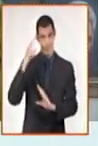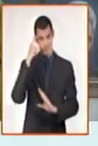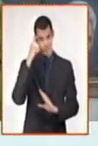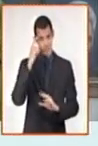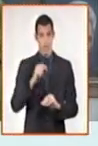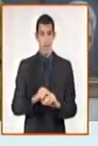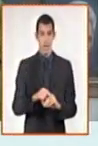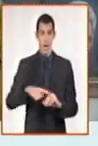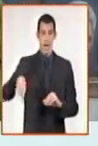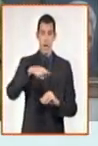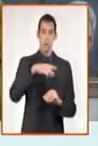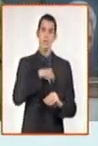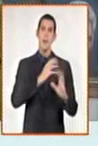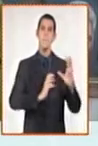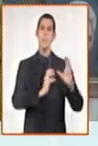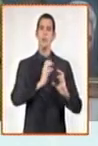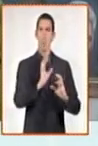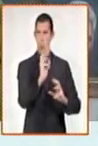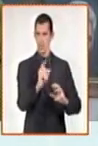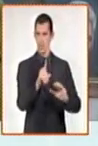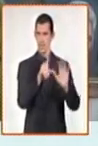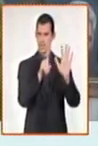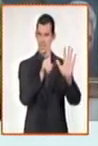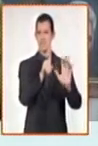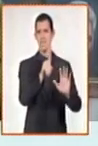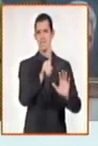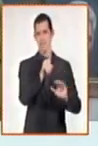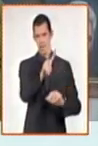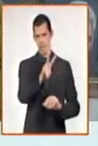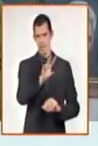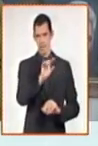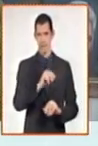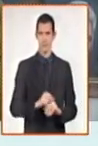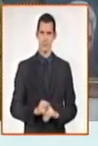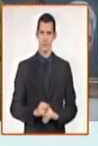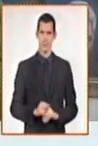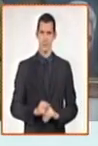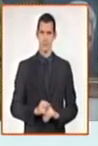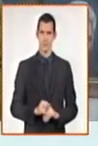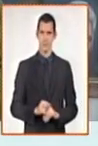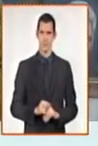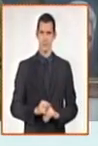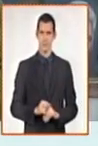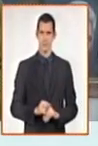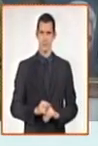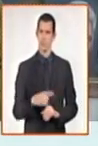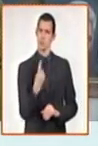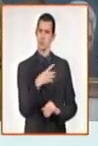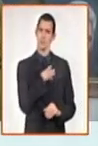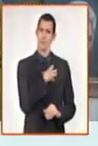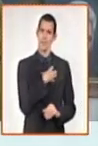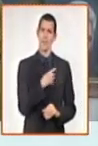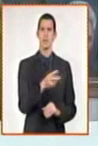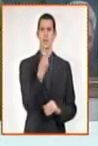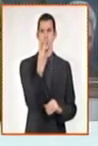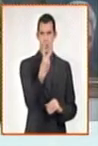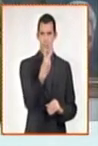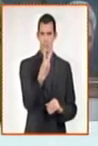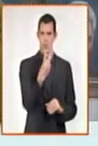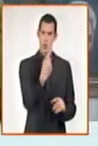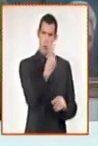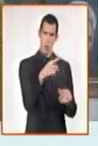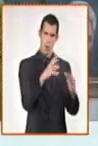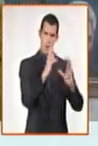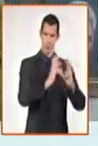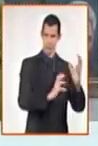tres conductoras, tenemos 16 listos y mañana debemos tener el motor 17. Dos de estas conductoras, la de 30 pulgadas y la de 20